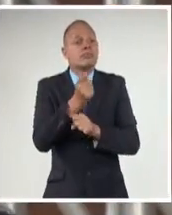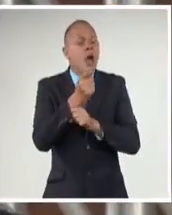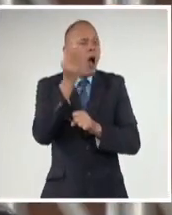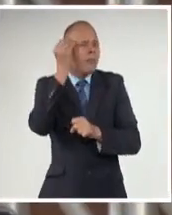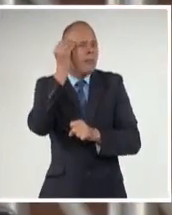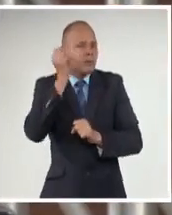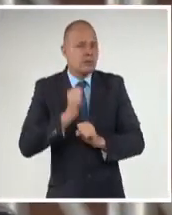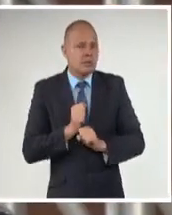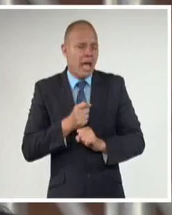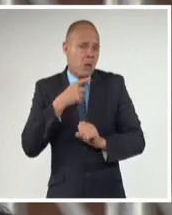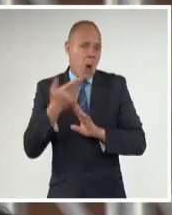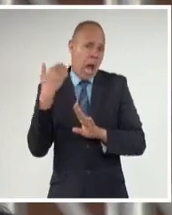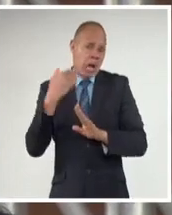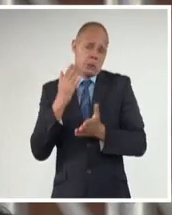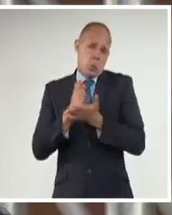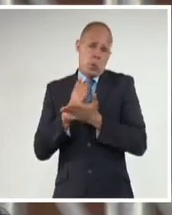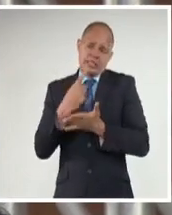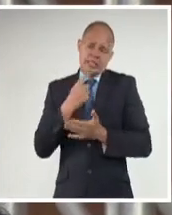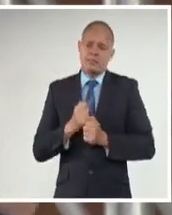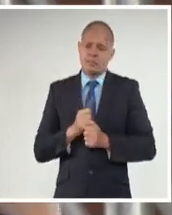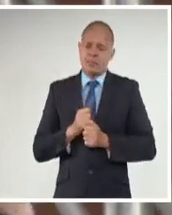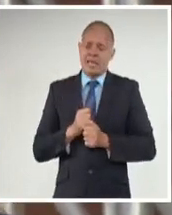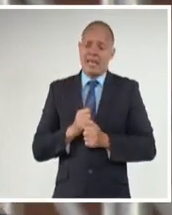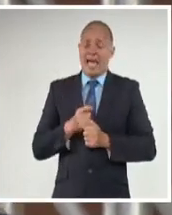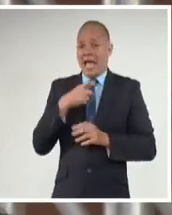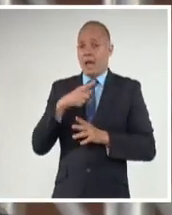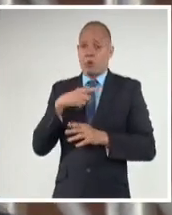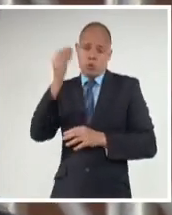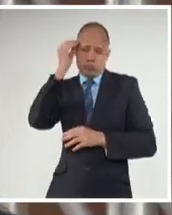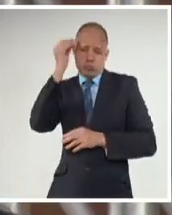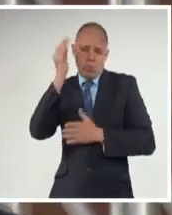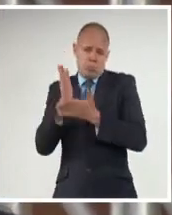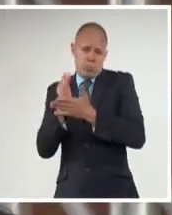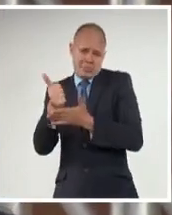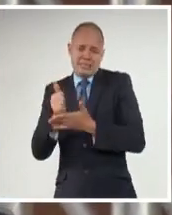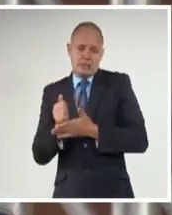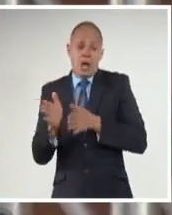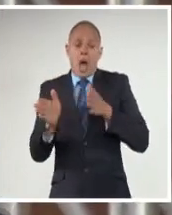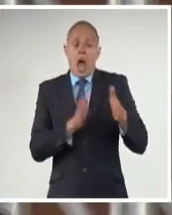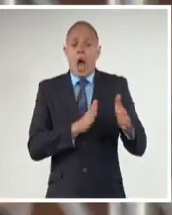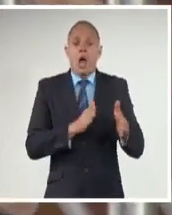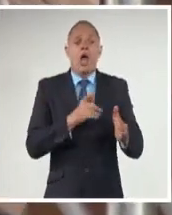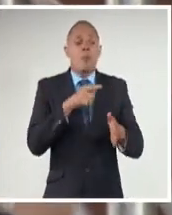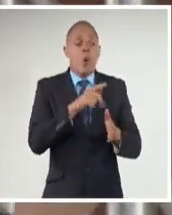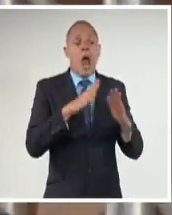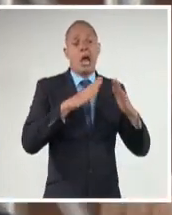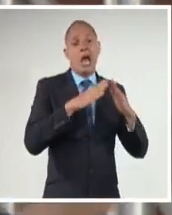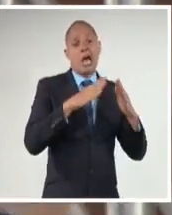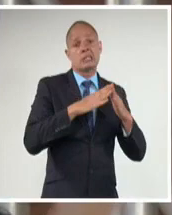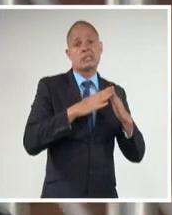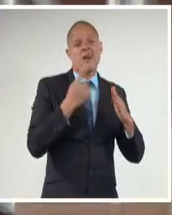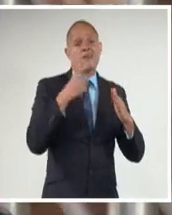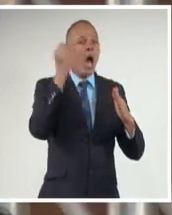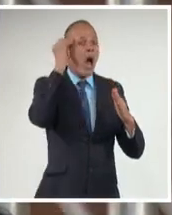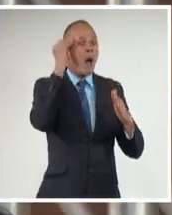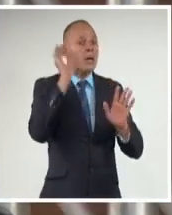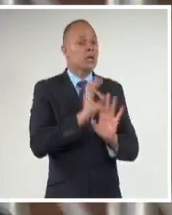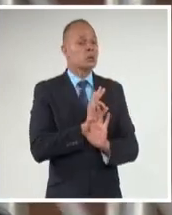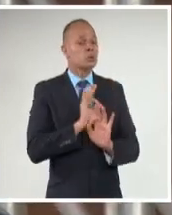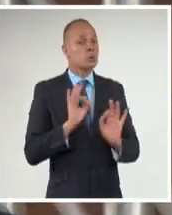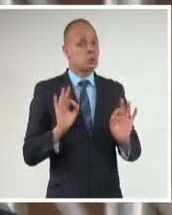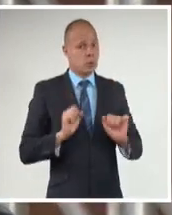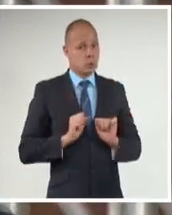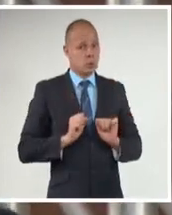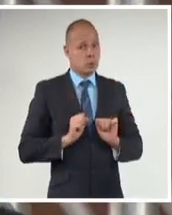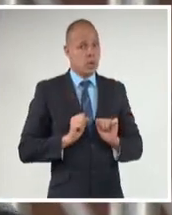decían, no, la educación viene desde la casa. El día que logremos lo que está mal en la casa, hacerlo bien en la escuela y cuando el estudiante llegue